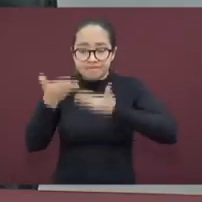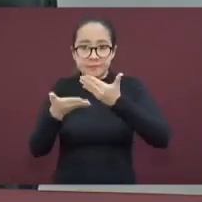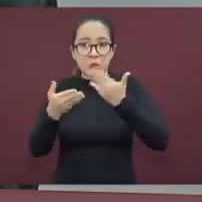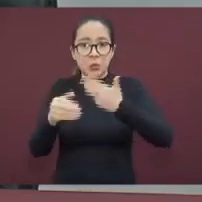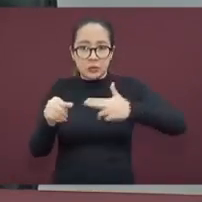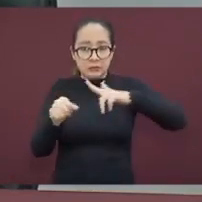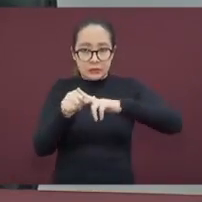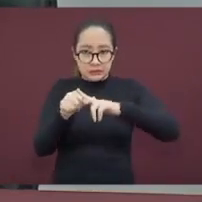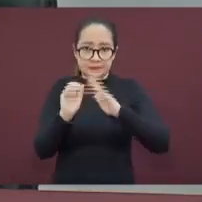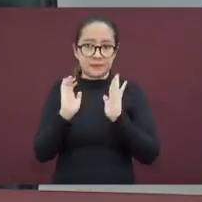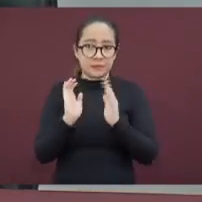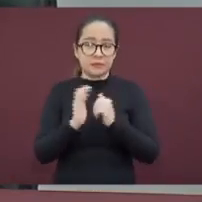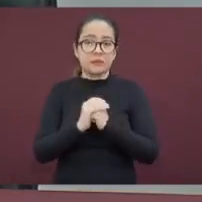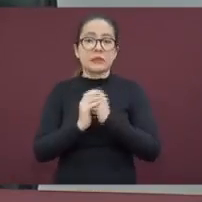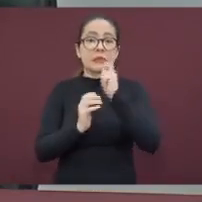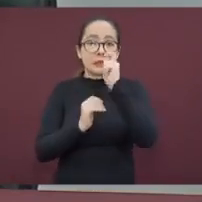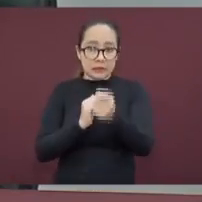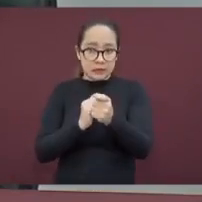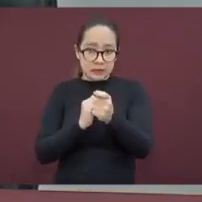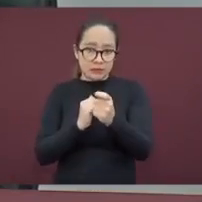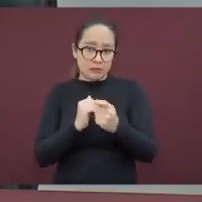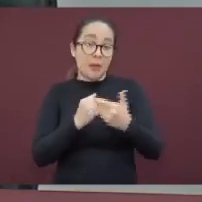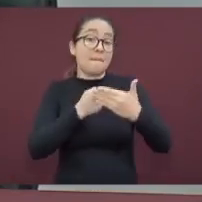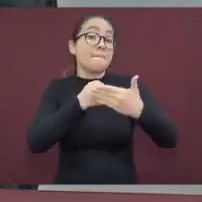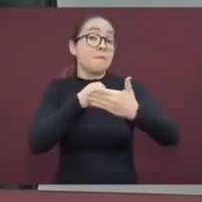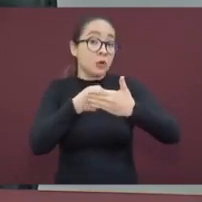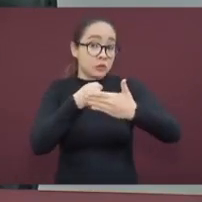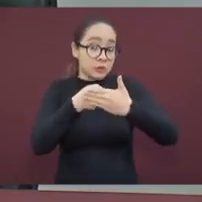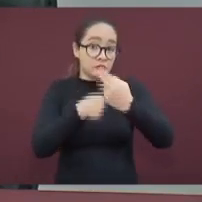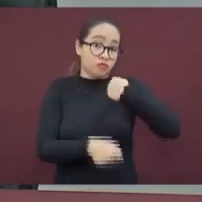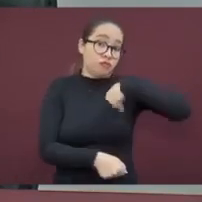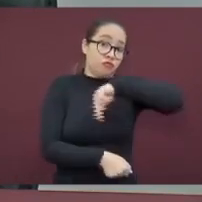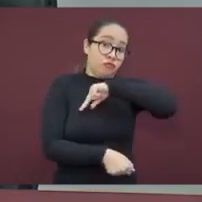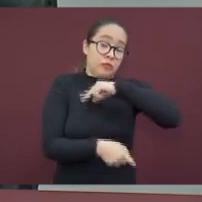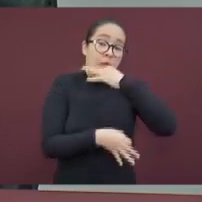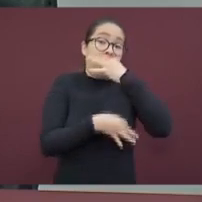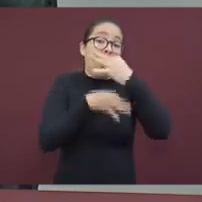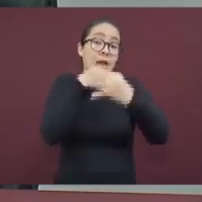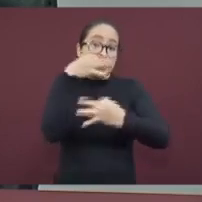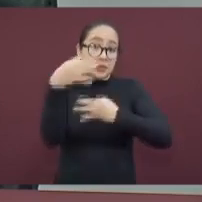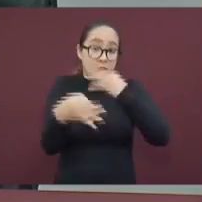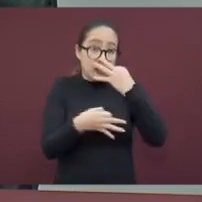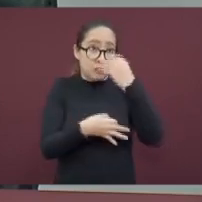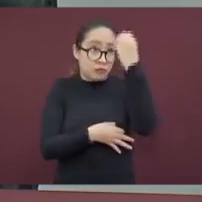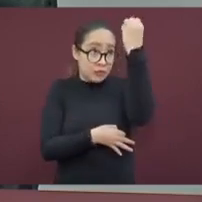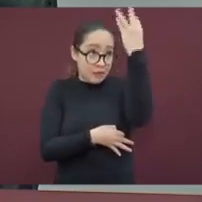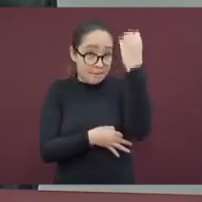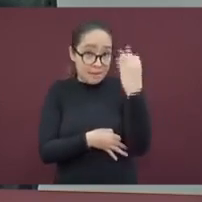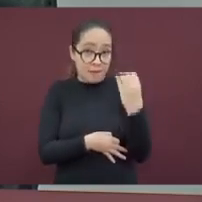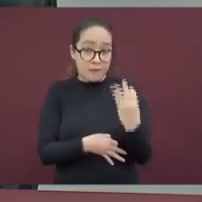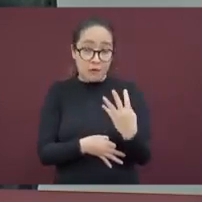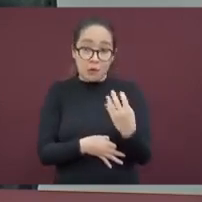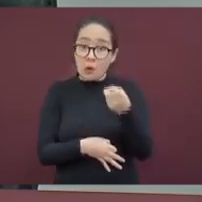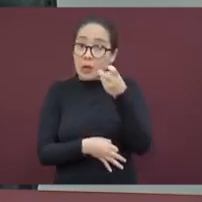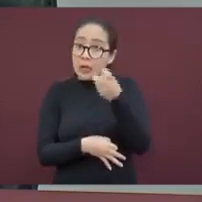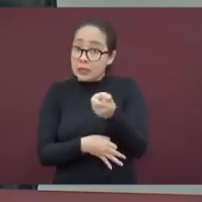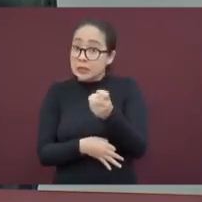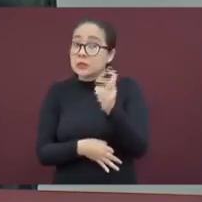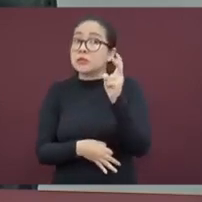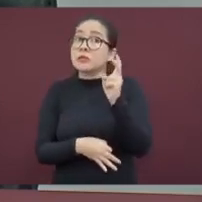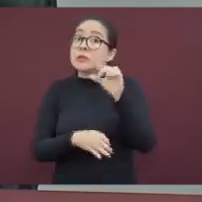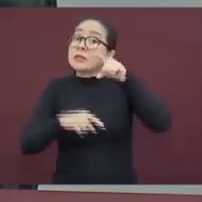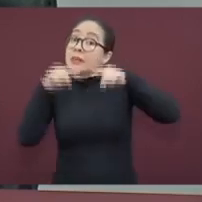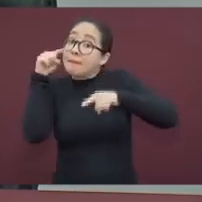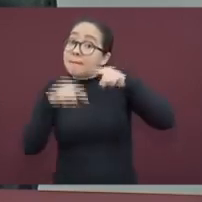es decir muy próximamente estaremos anunciando el semáforo y esto estará siempre sujeto a la